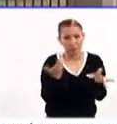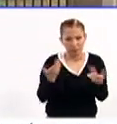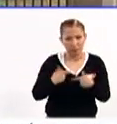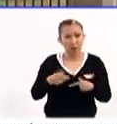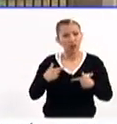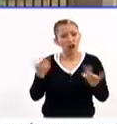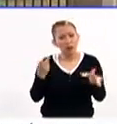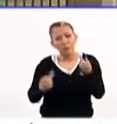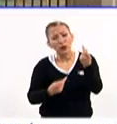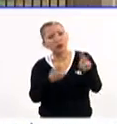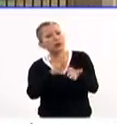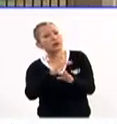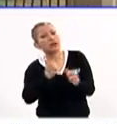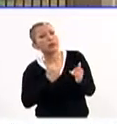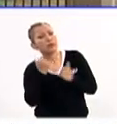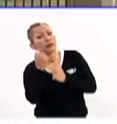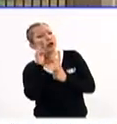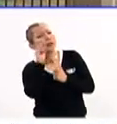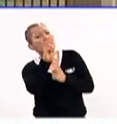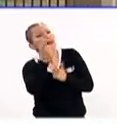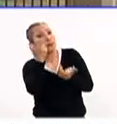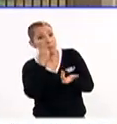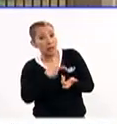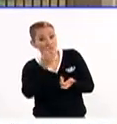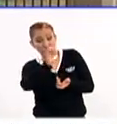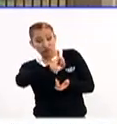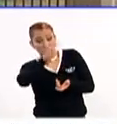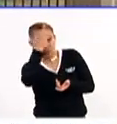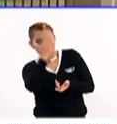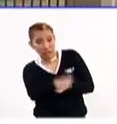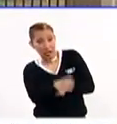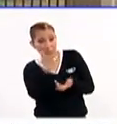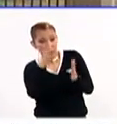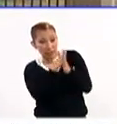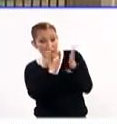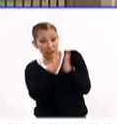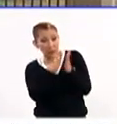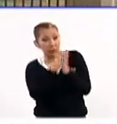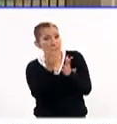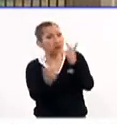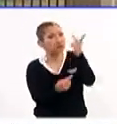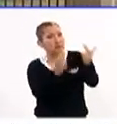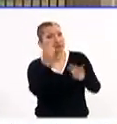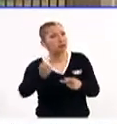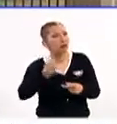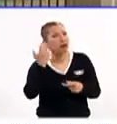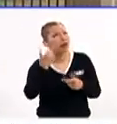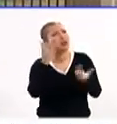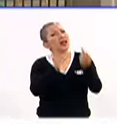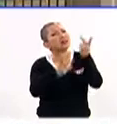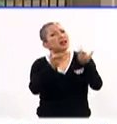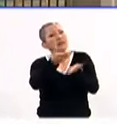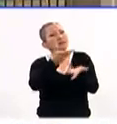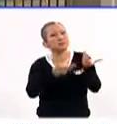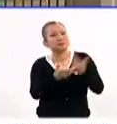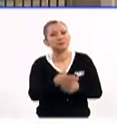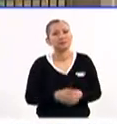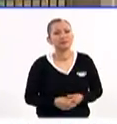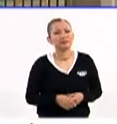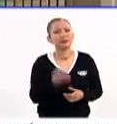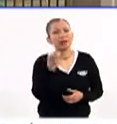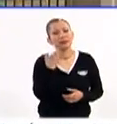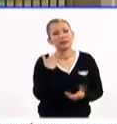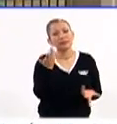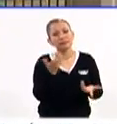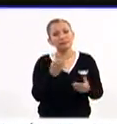gente pregunte, aproveche a los participantes, ponentes, platicantes de